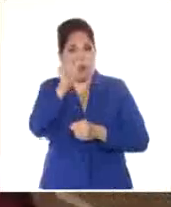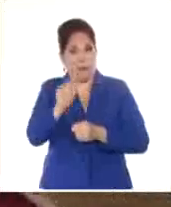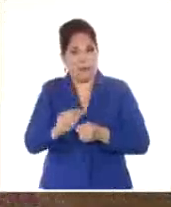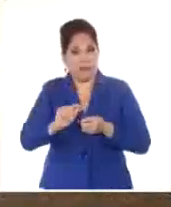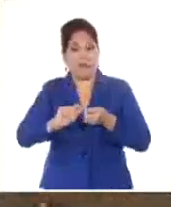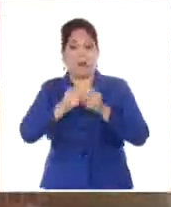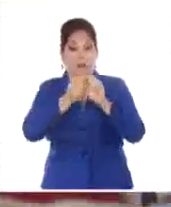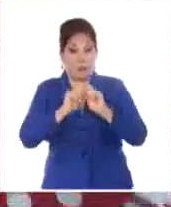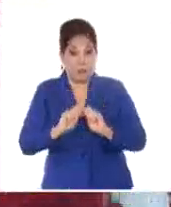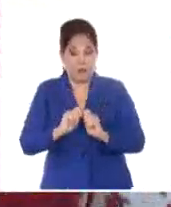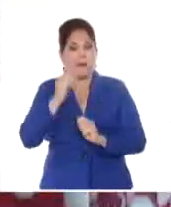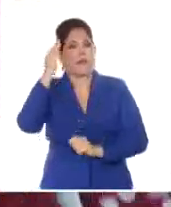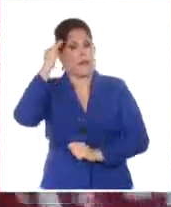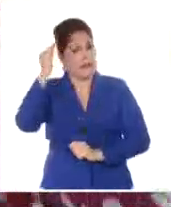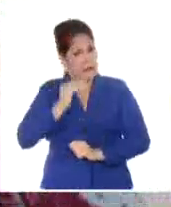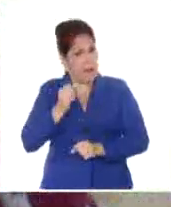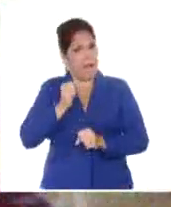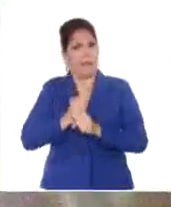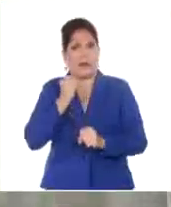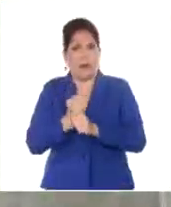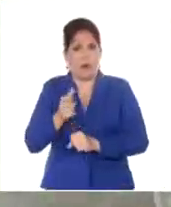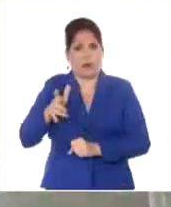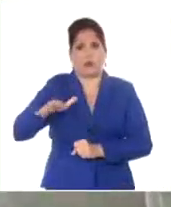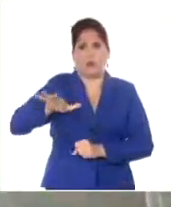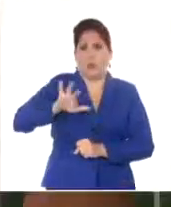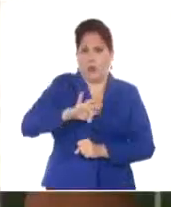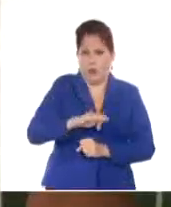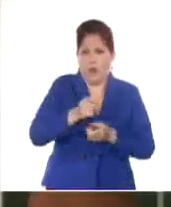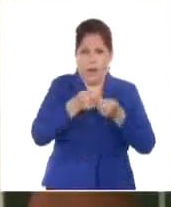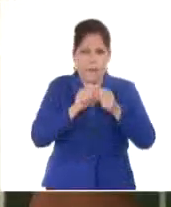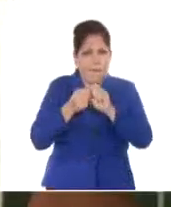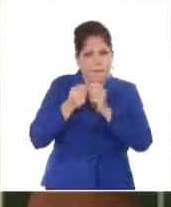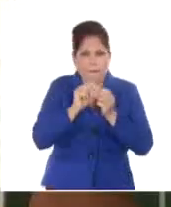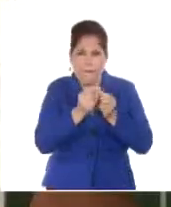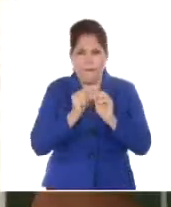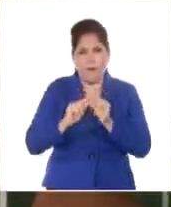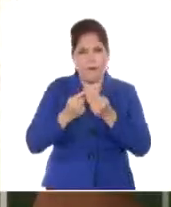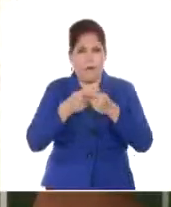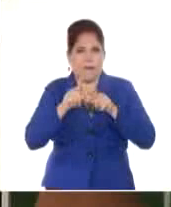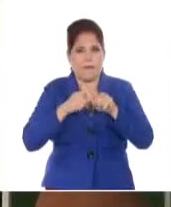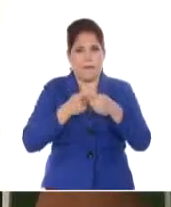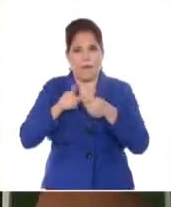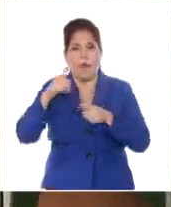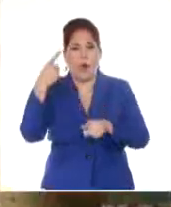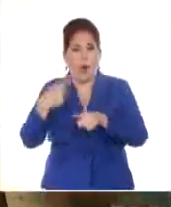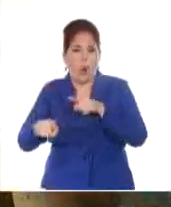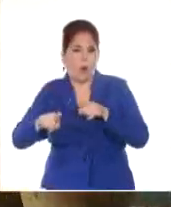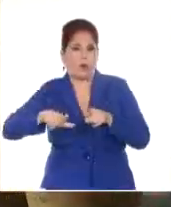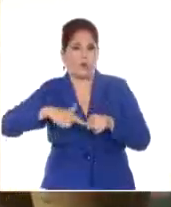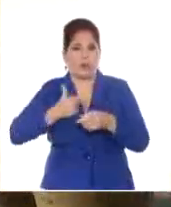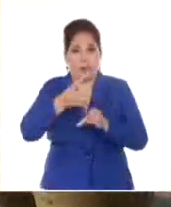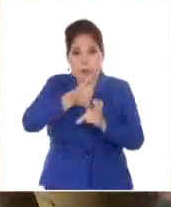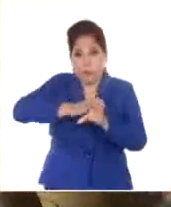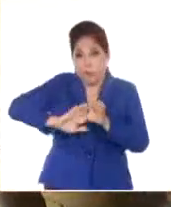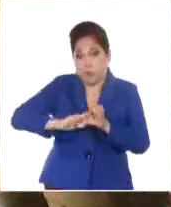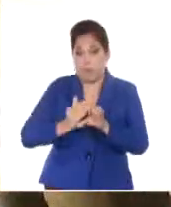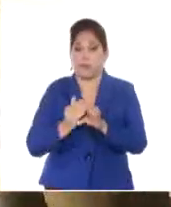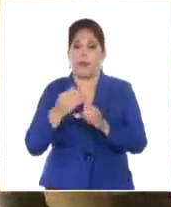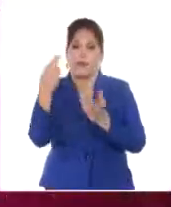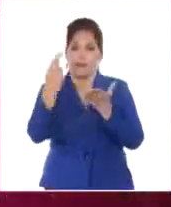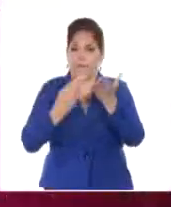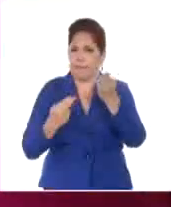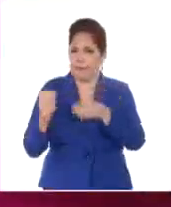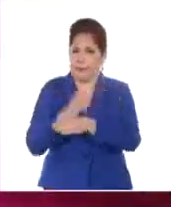Artistas reconoce el quehacer de quienes saben unir arte, utilidad y oficio. En Camagüey,